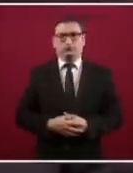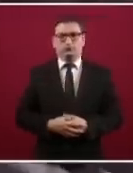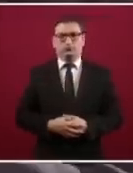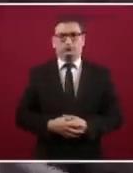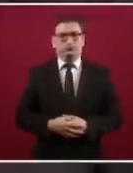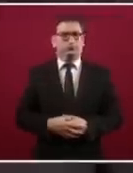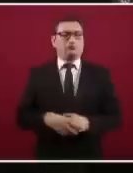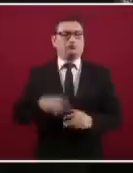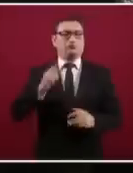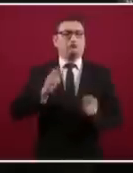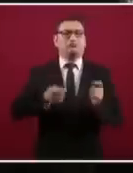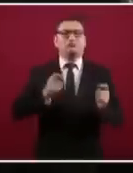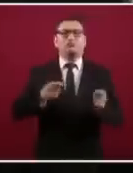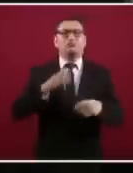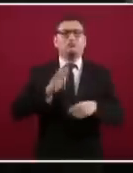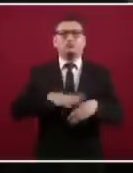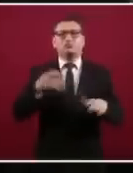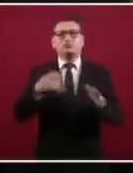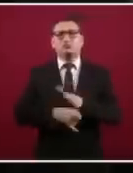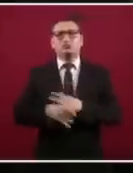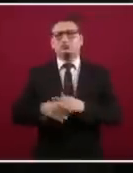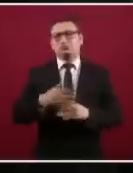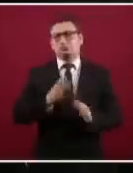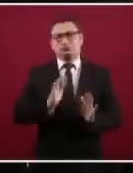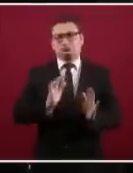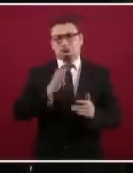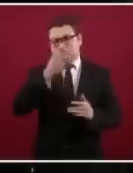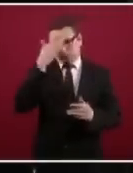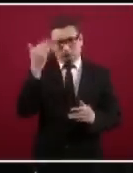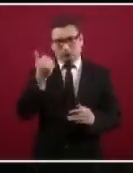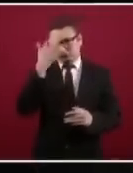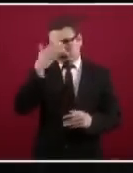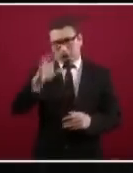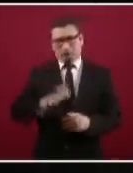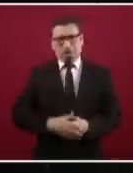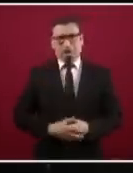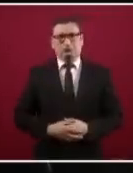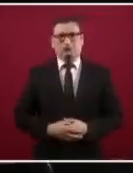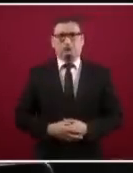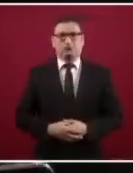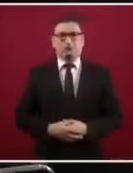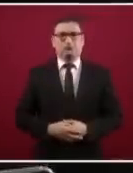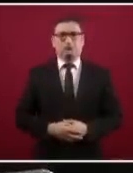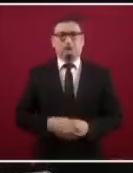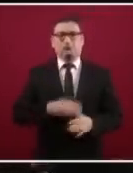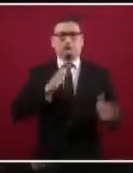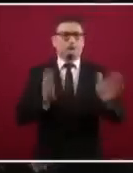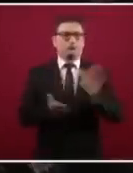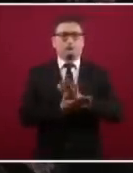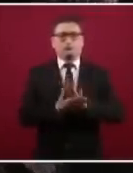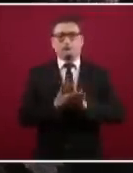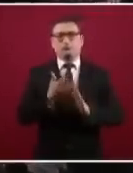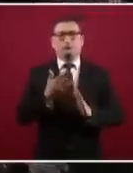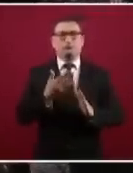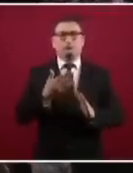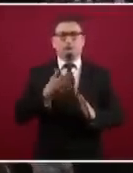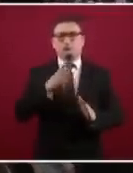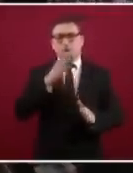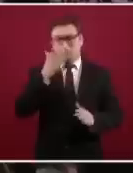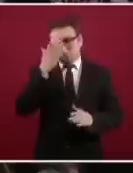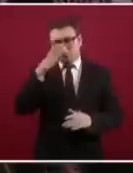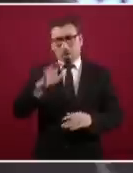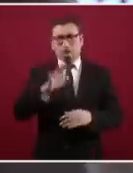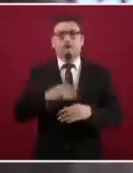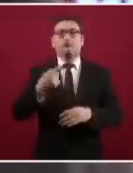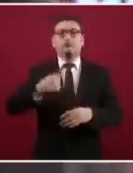No conozco los detalles, no conozco el expediente, porque no